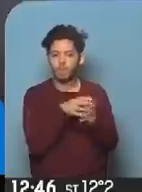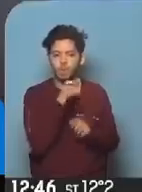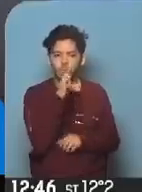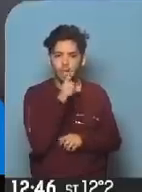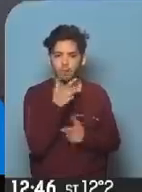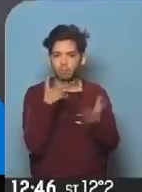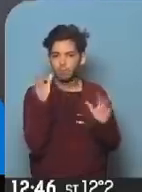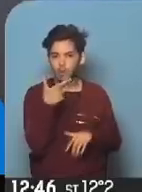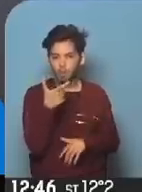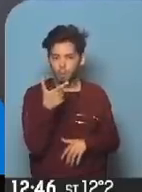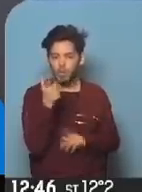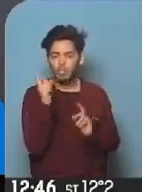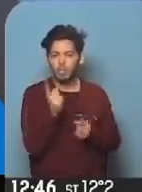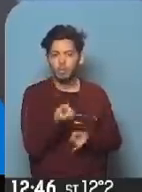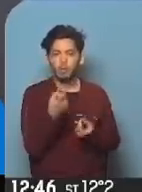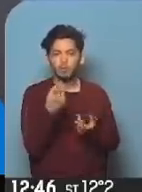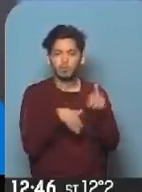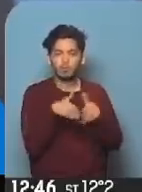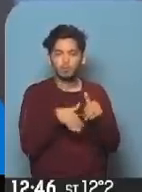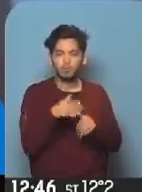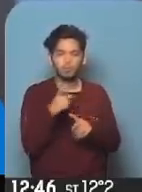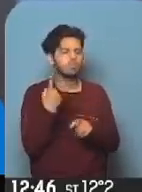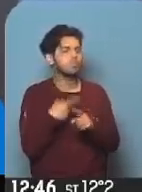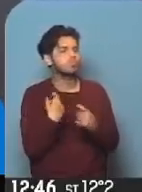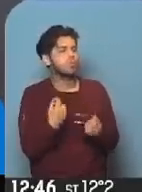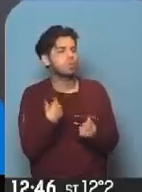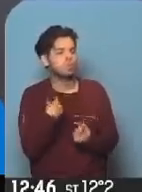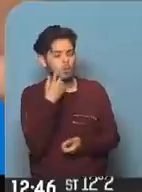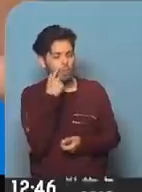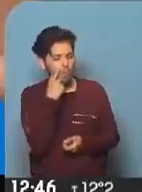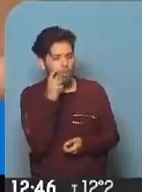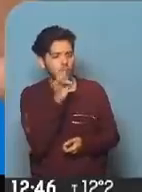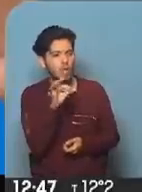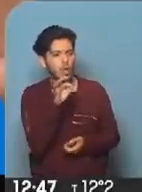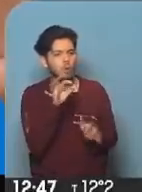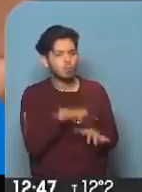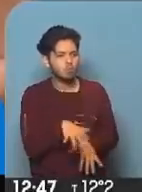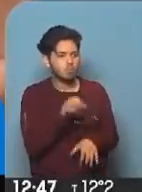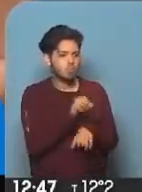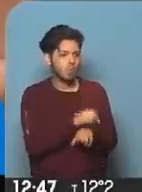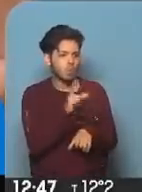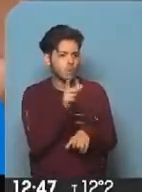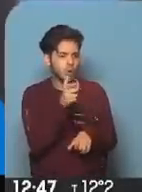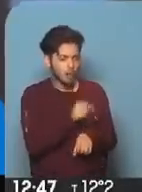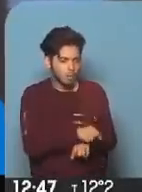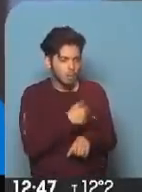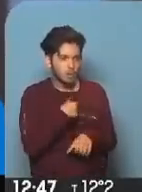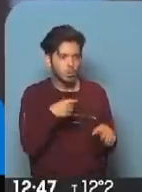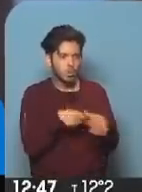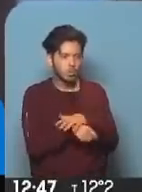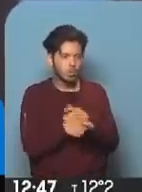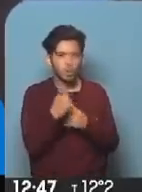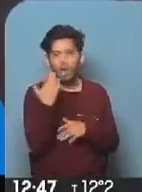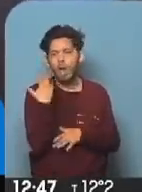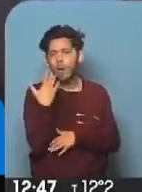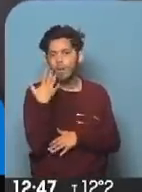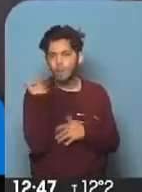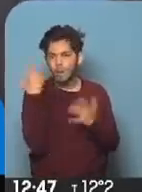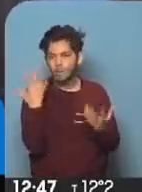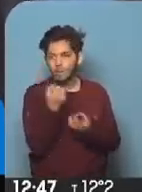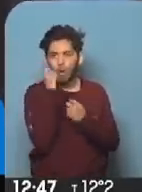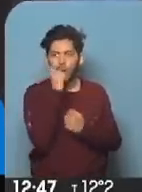expone públicamente, y un voto ¿por qué? muy ¿Por explícito. vergüenza? ¿Porque Lula está detenido? ¿Por la corrupción? Por la vergüenza, claro, exactamente. Una de las banderas que ha